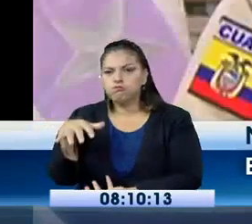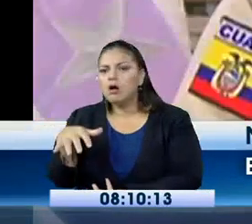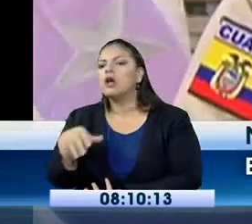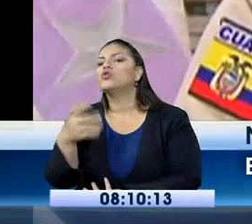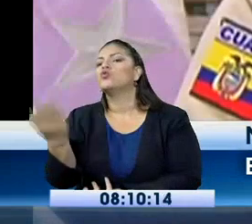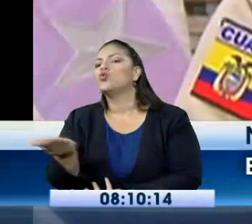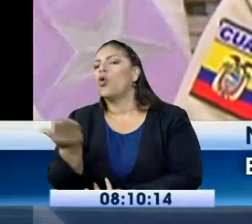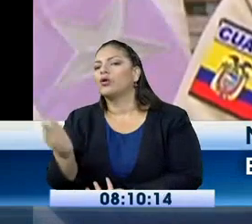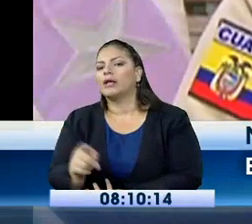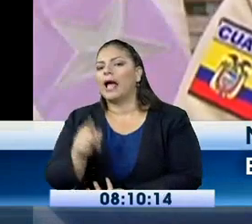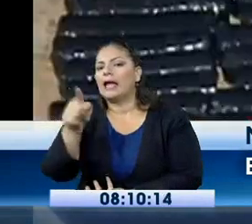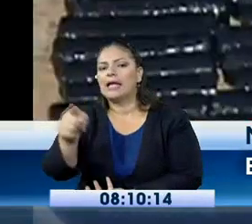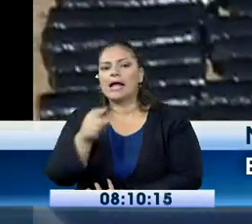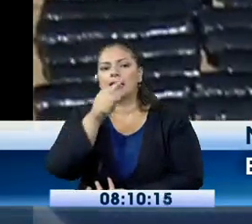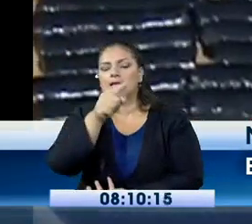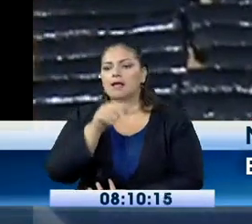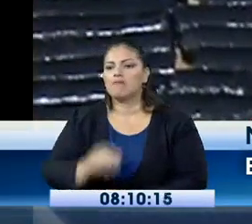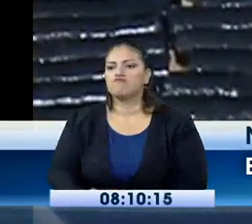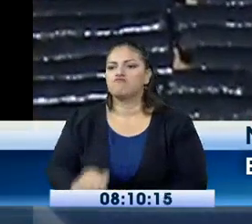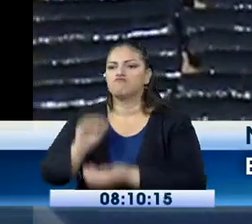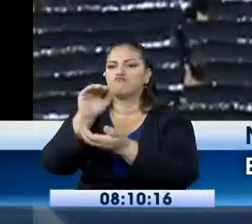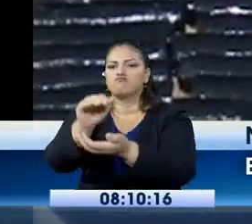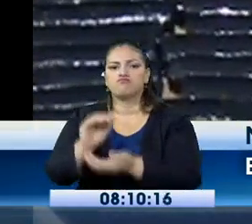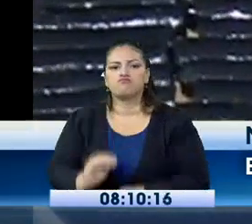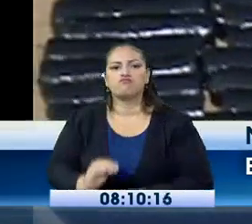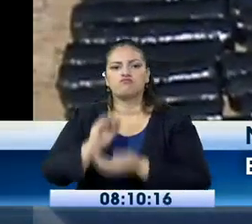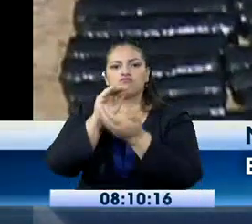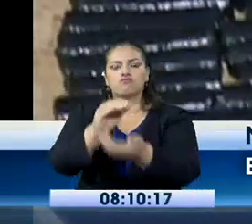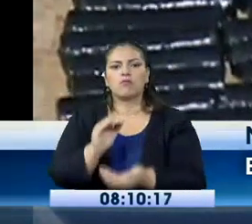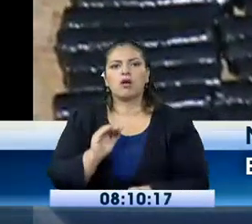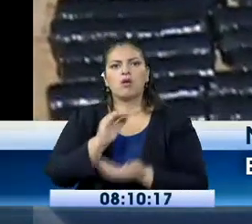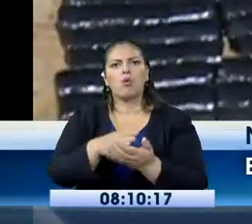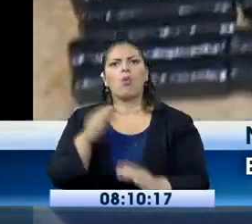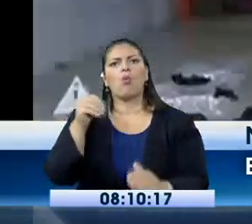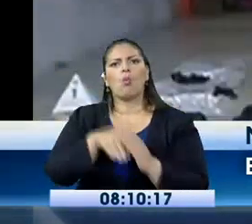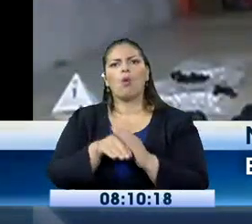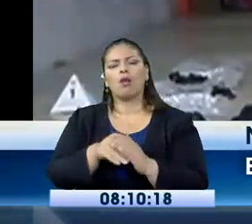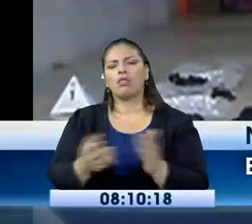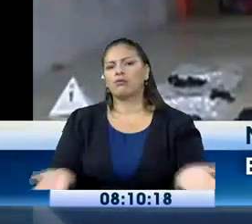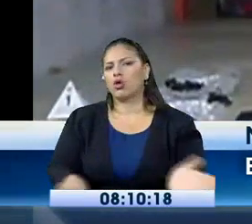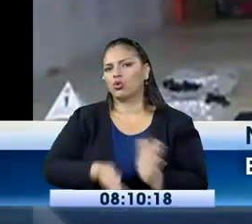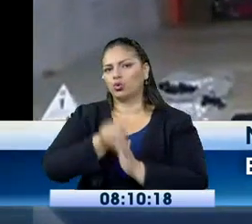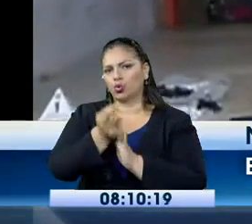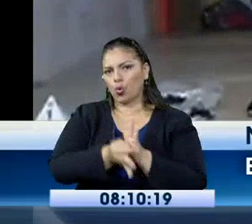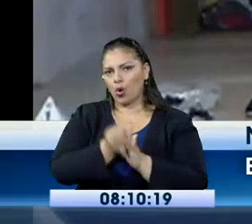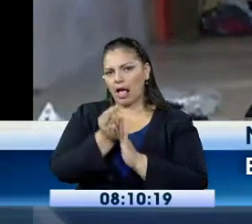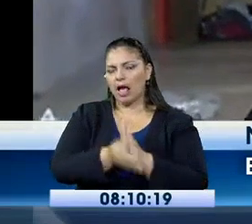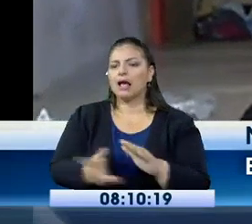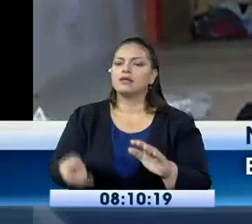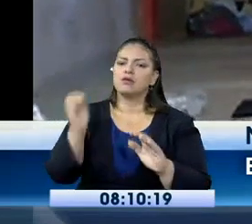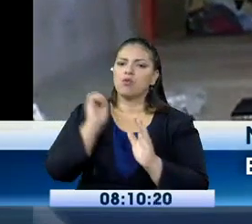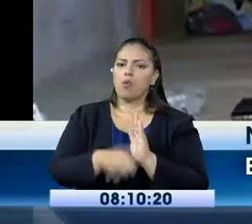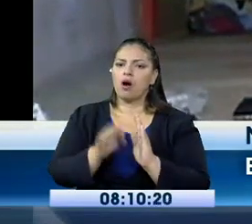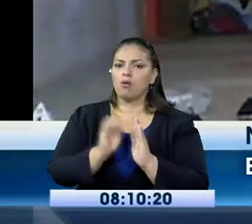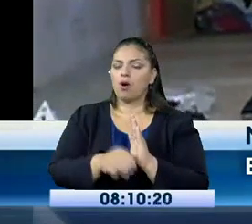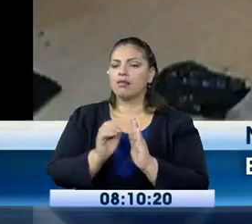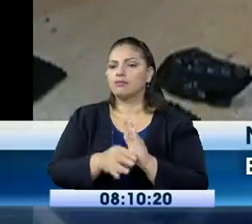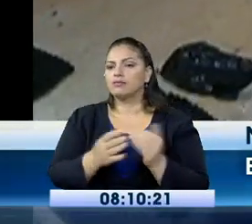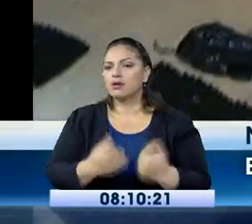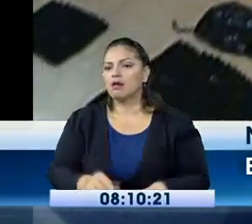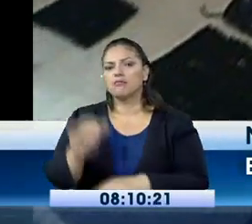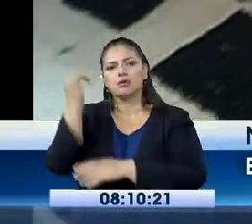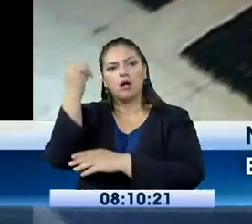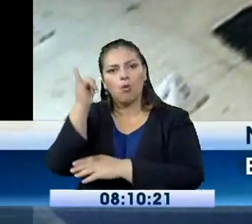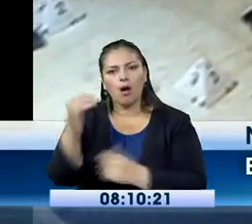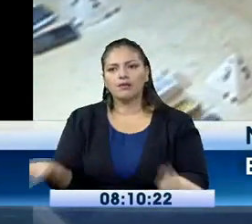Que tenían la intención de almacenarla en Durán y posterior distribuir a todas estas jurisdicciones que he mencionado. Tenía un enfoque